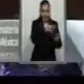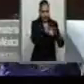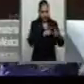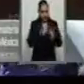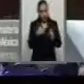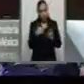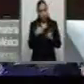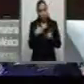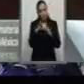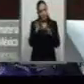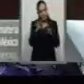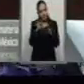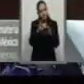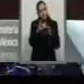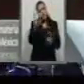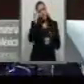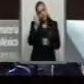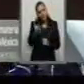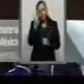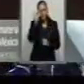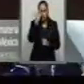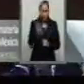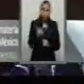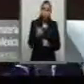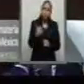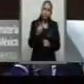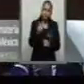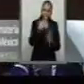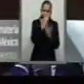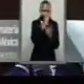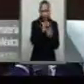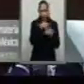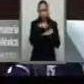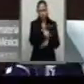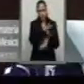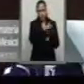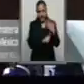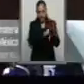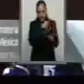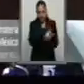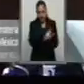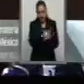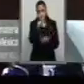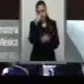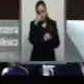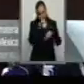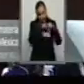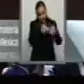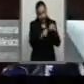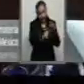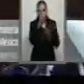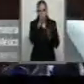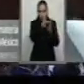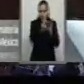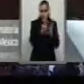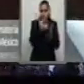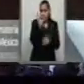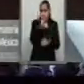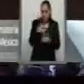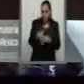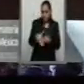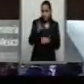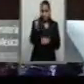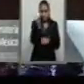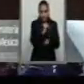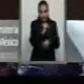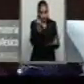viene a fundamentar ante el Pleno su convicción de que la reforma constitucional que, de aprobarse, reconocerá a la